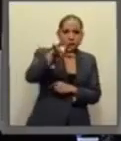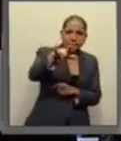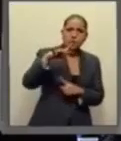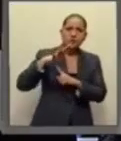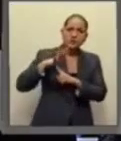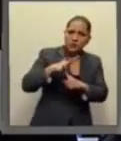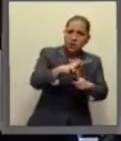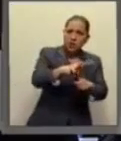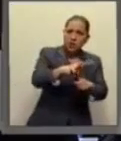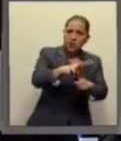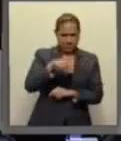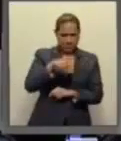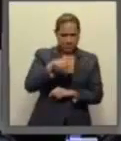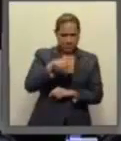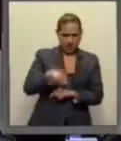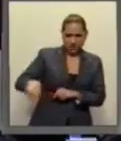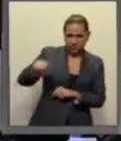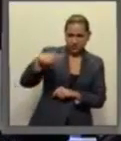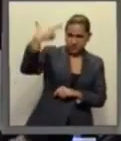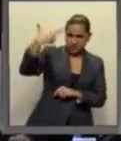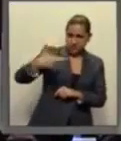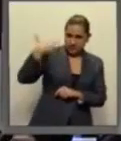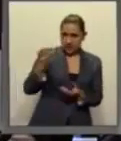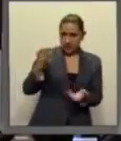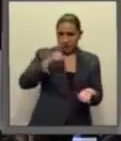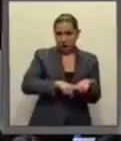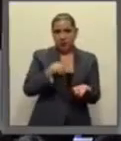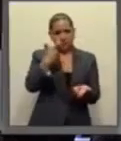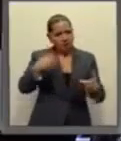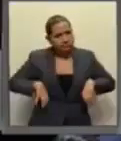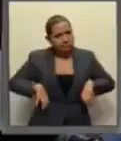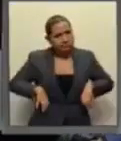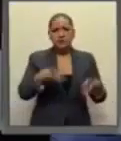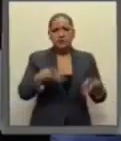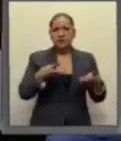Se muestran como faraones, como reyes despóticos